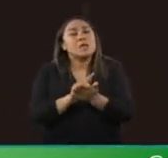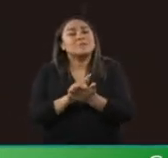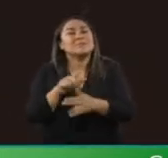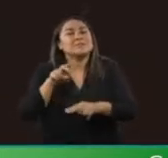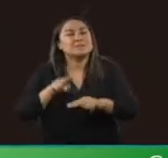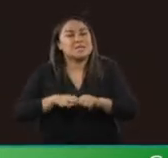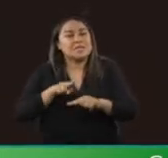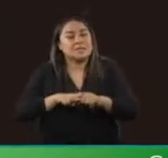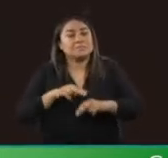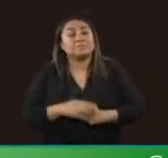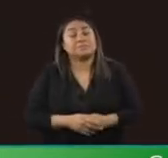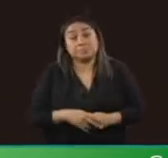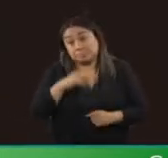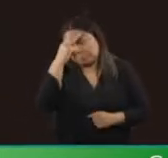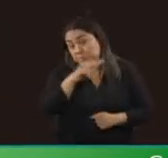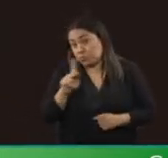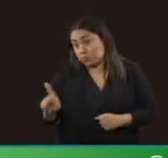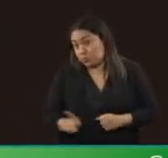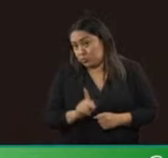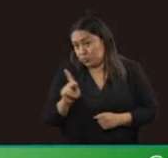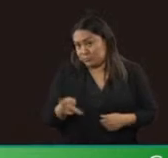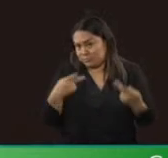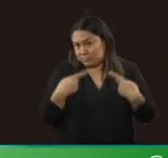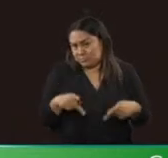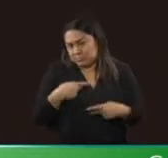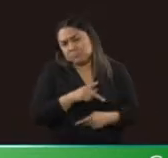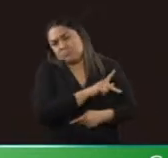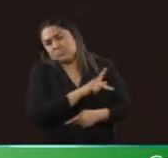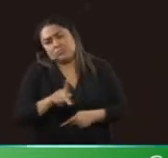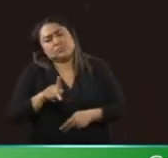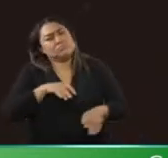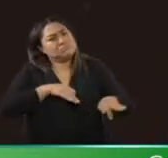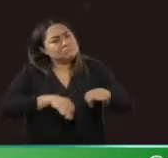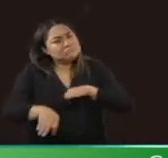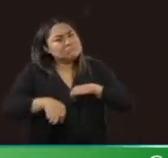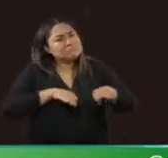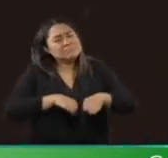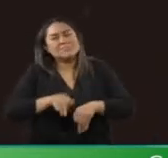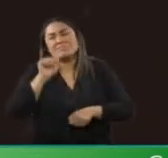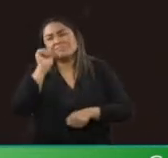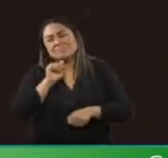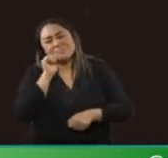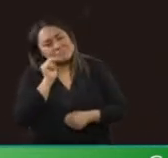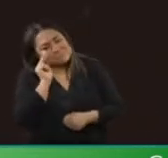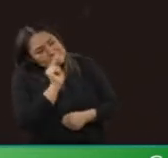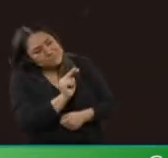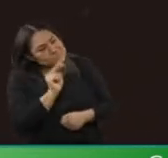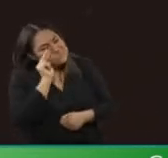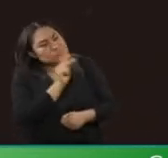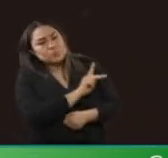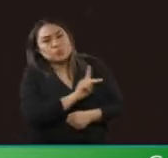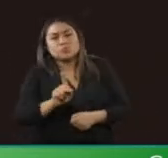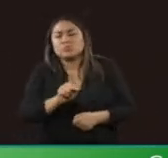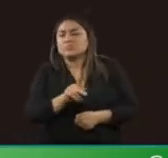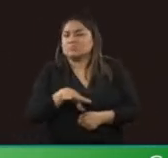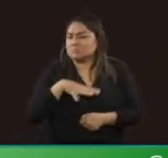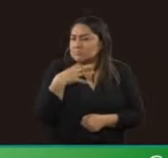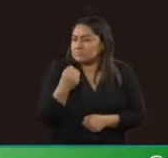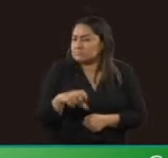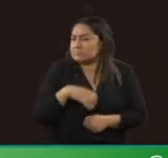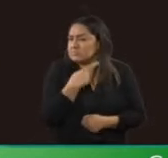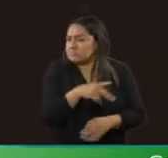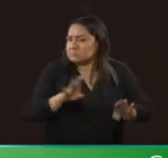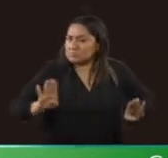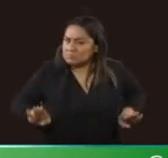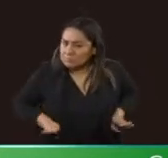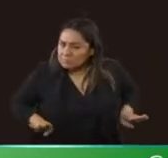México es un pueblo trabajador. Si algo nos caracteriza a los mexicanos es la cultura del esfuerzo y la